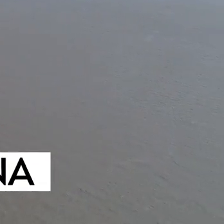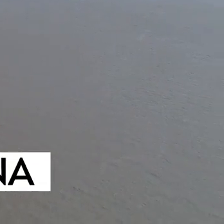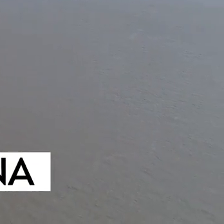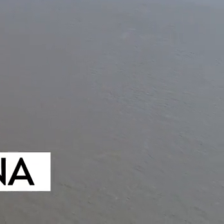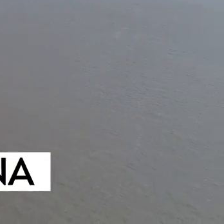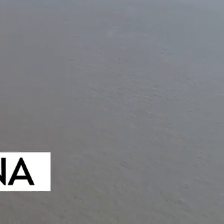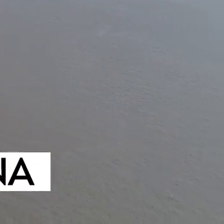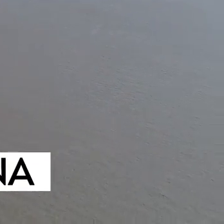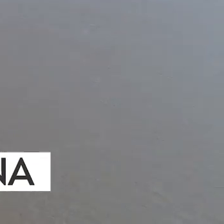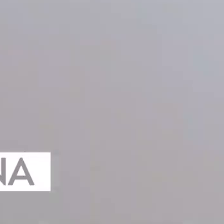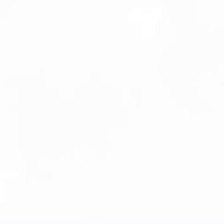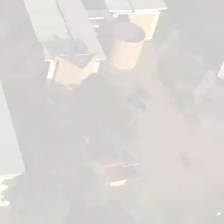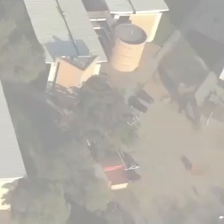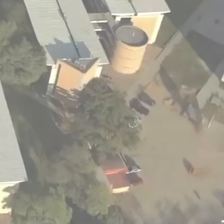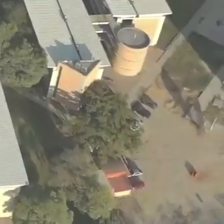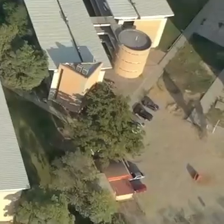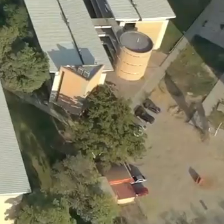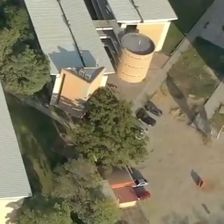Música